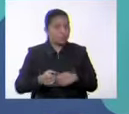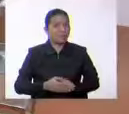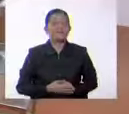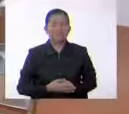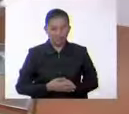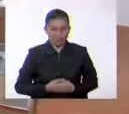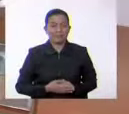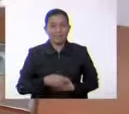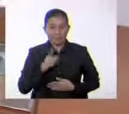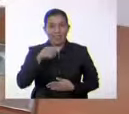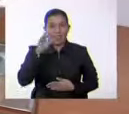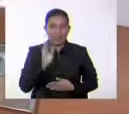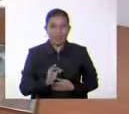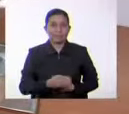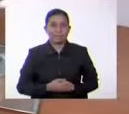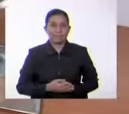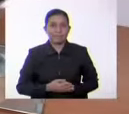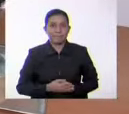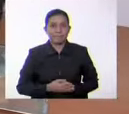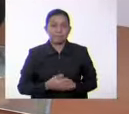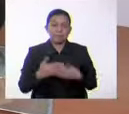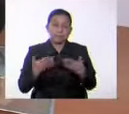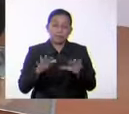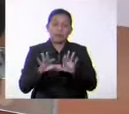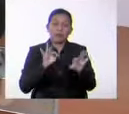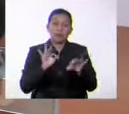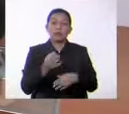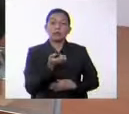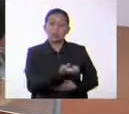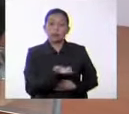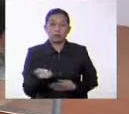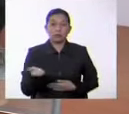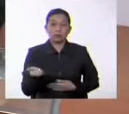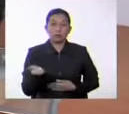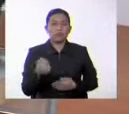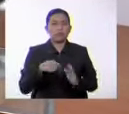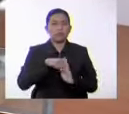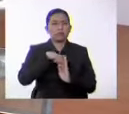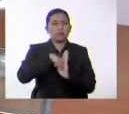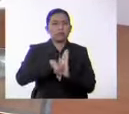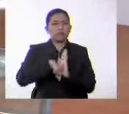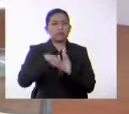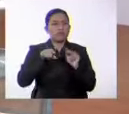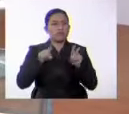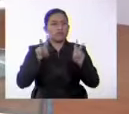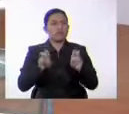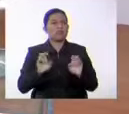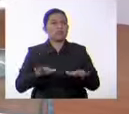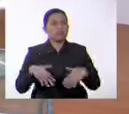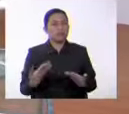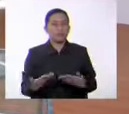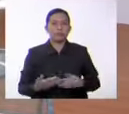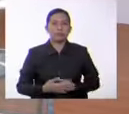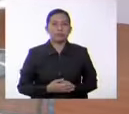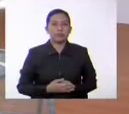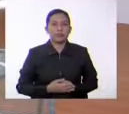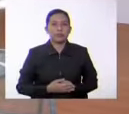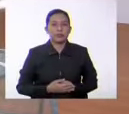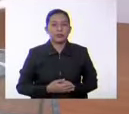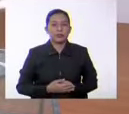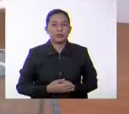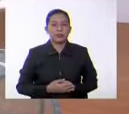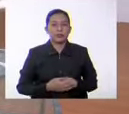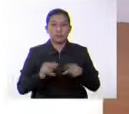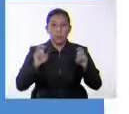es. Hay elementos que vamos a mencionar y que también va a profundizar sobre ellos Federico, que son los de